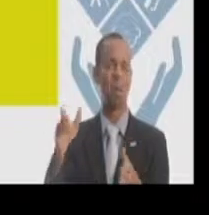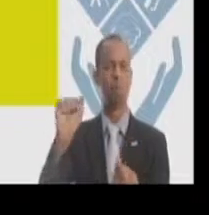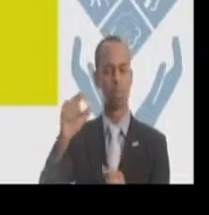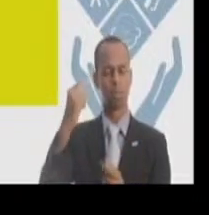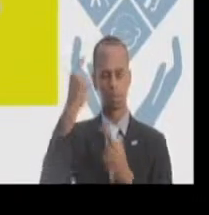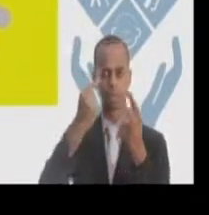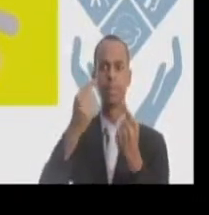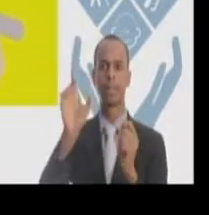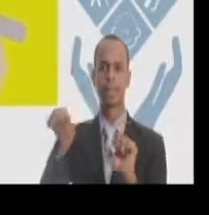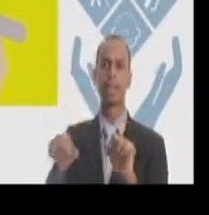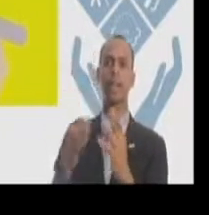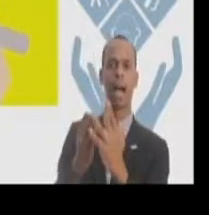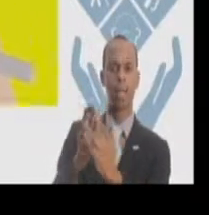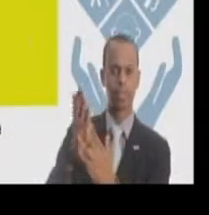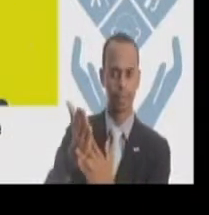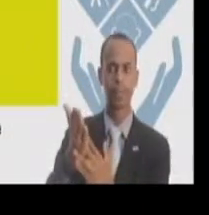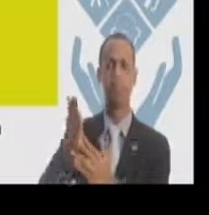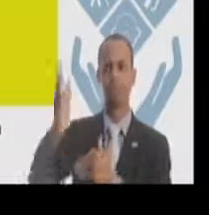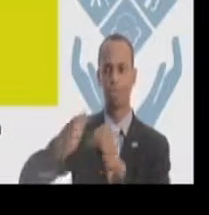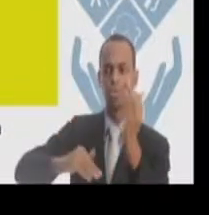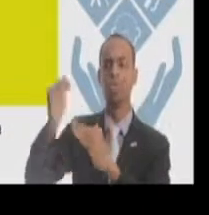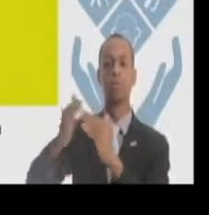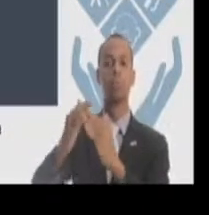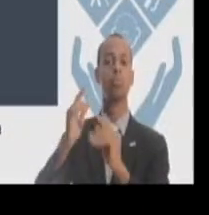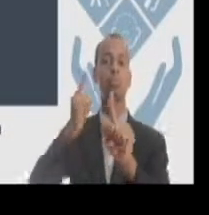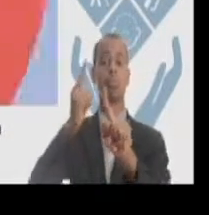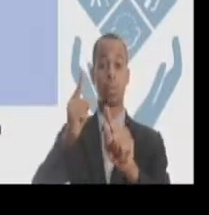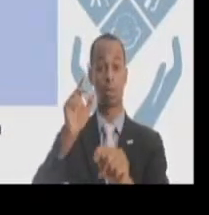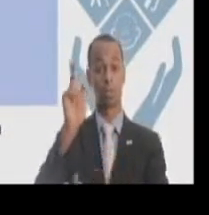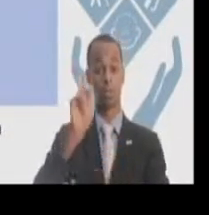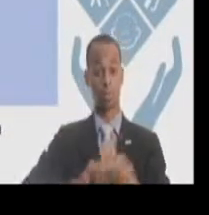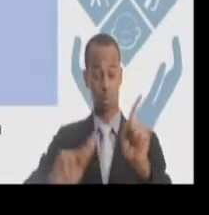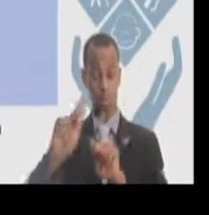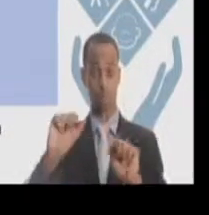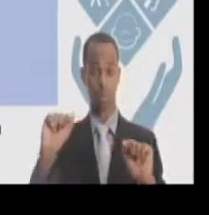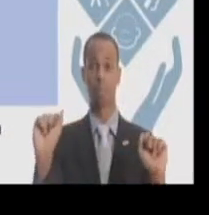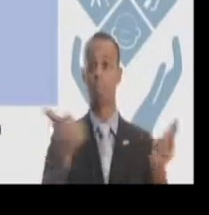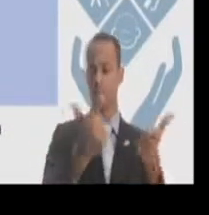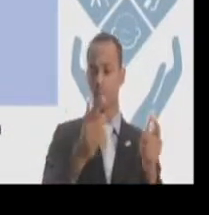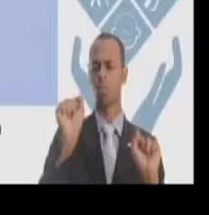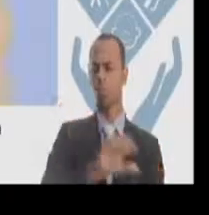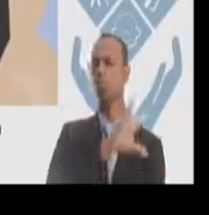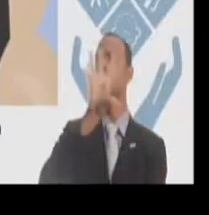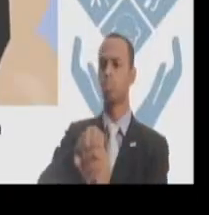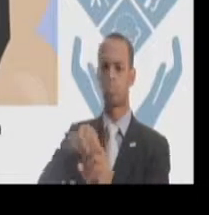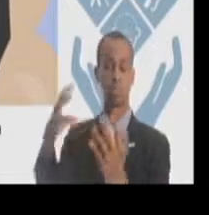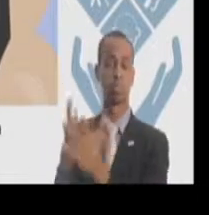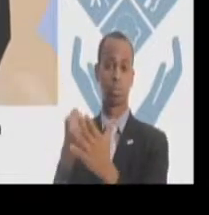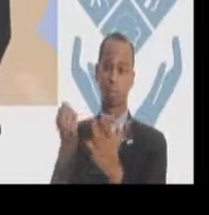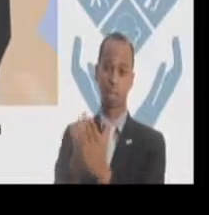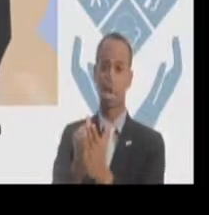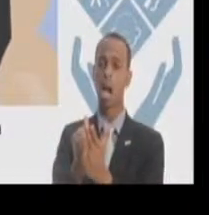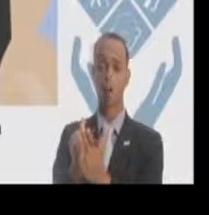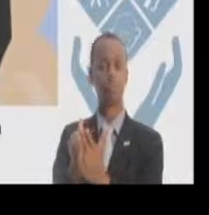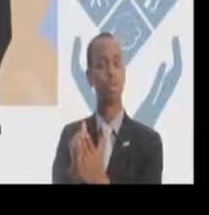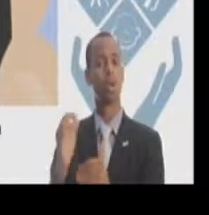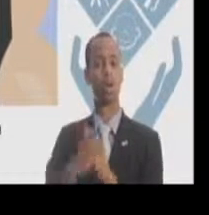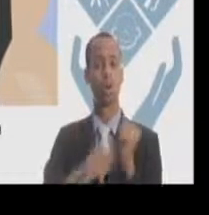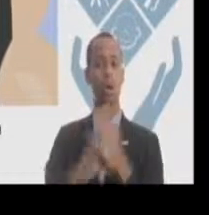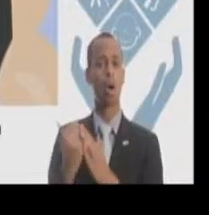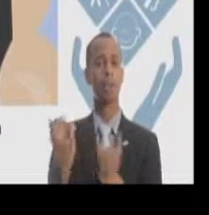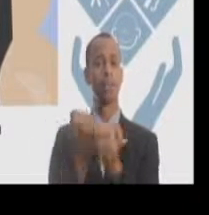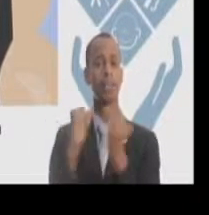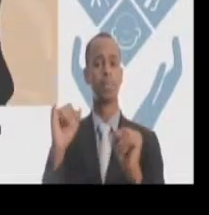cambiar una cultura, tenemos que trabajar con todo el mundo. Que esa cultura se exagera también, y siempre me